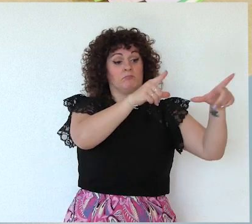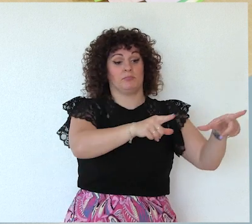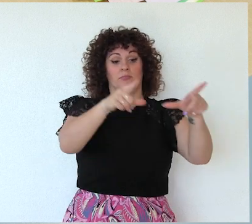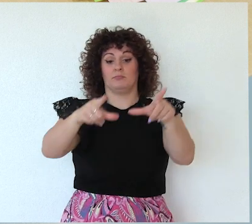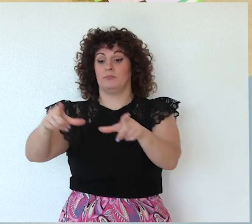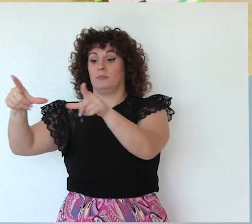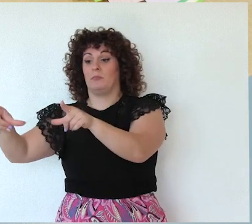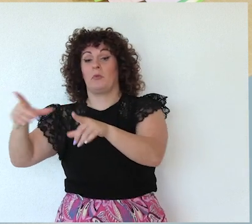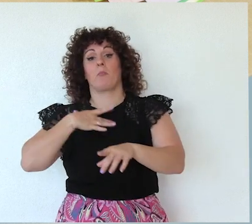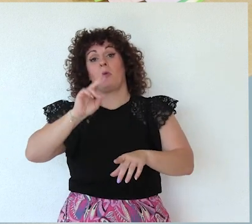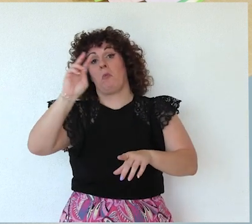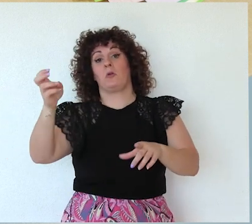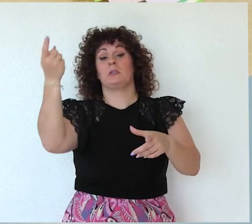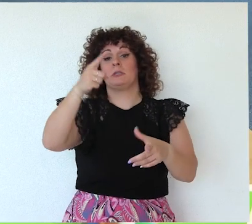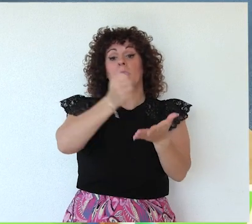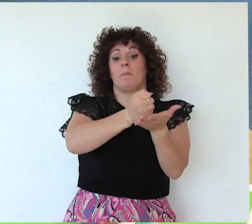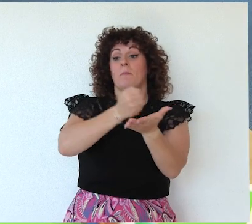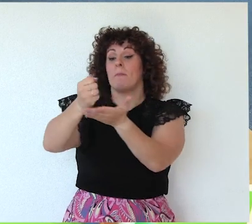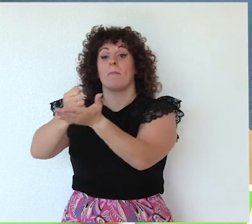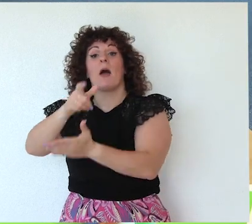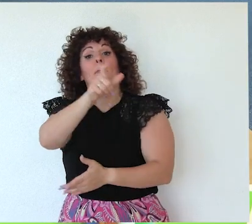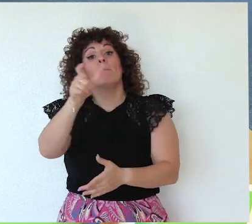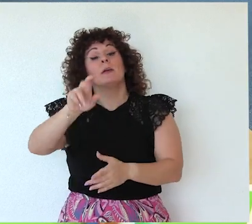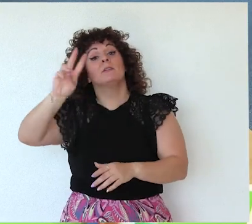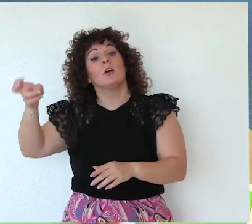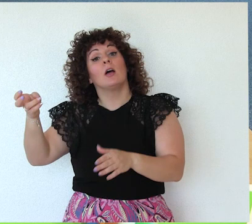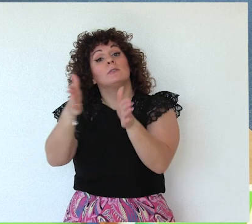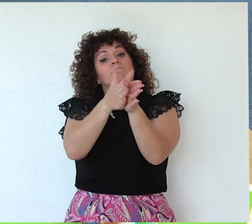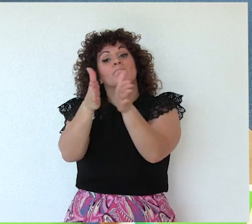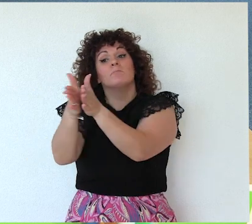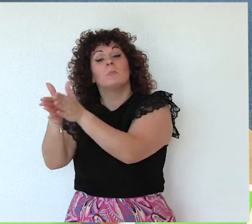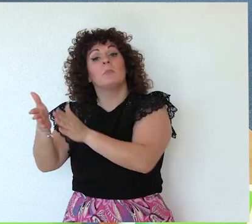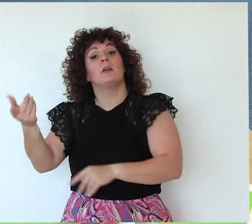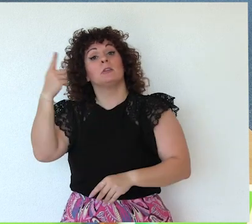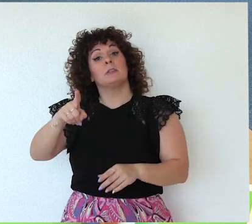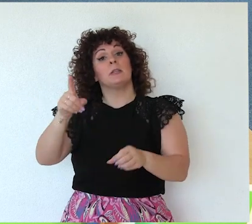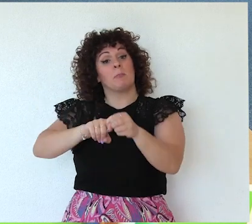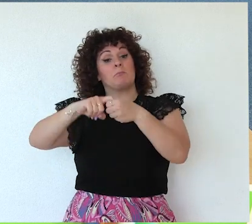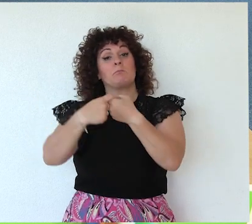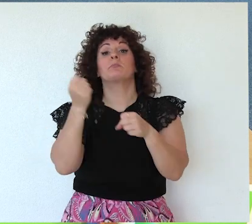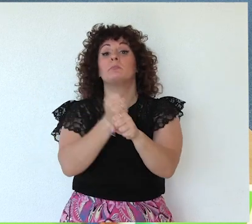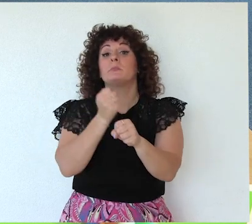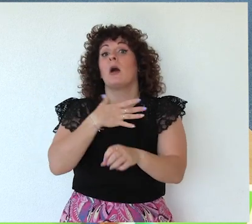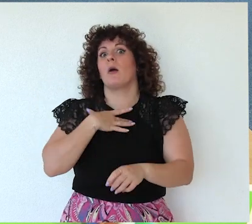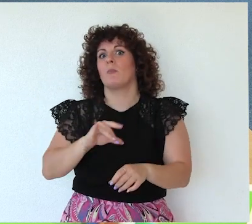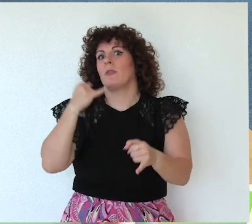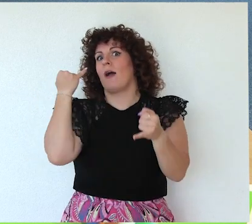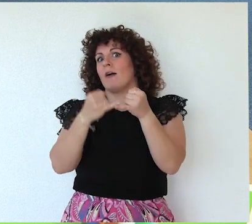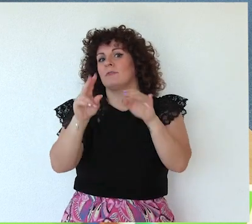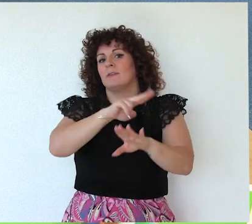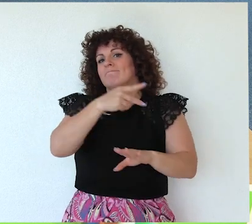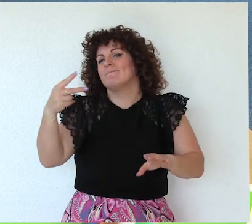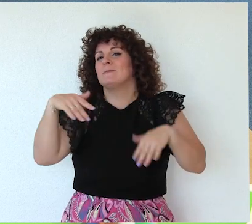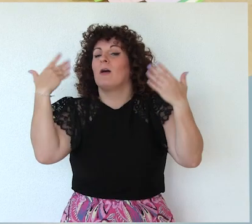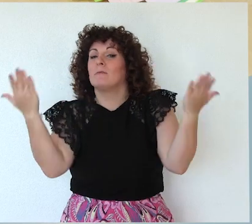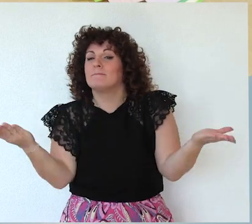Podemos pegar el resto de las piezas para invitar a otros compañeros, de forma que luego veamos el resultado de todas las